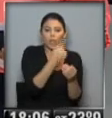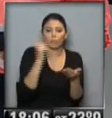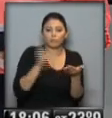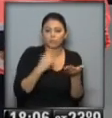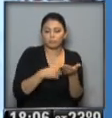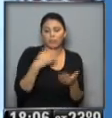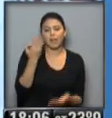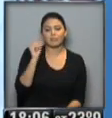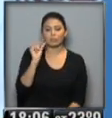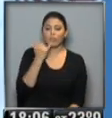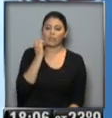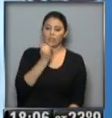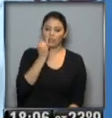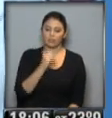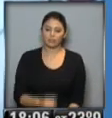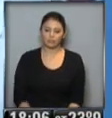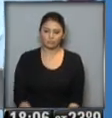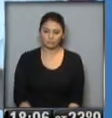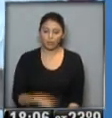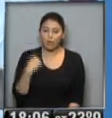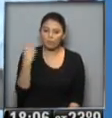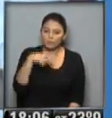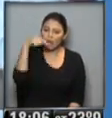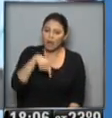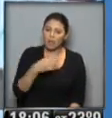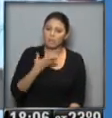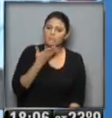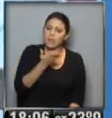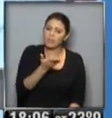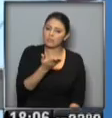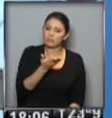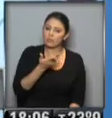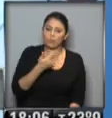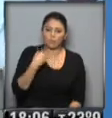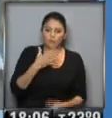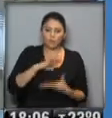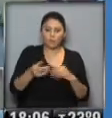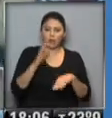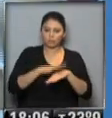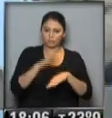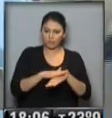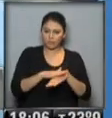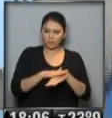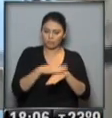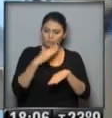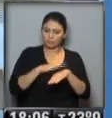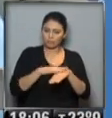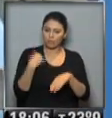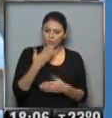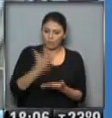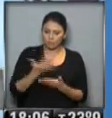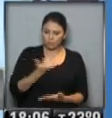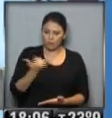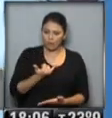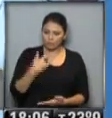Capriles. Nosotros estamos solicitando responsablemente, en ejercicio de nuestro